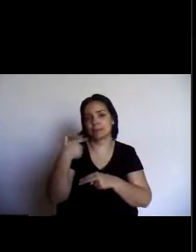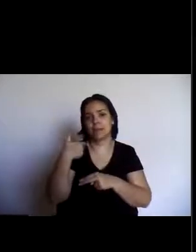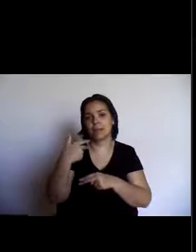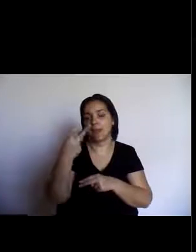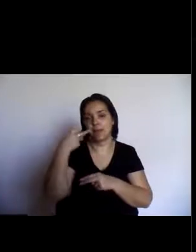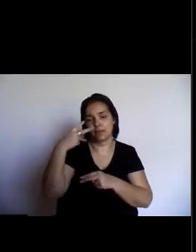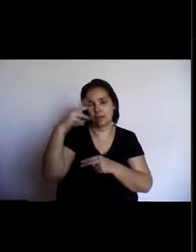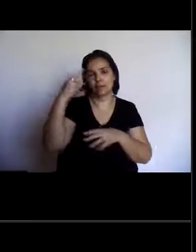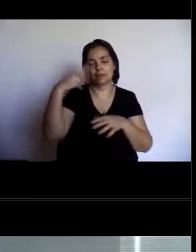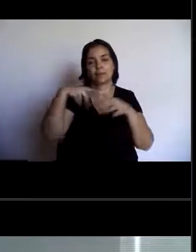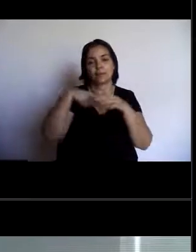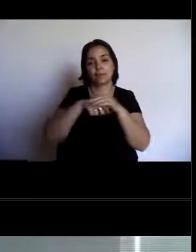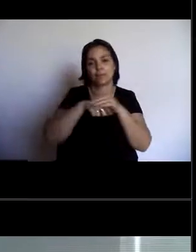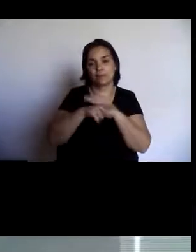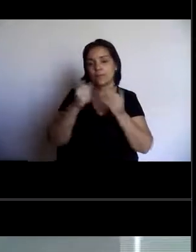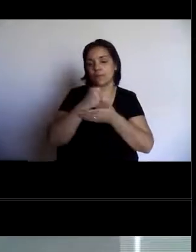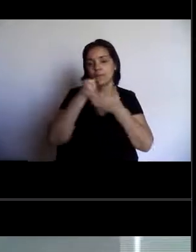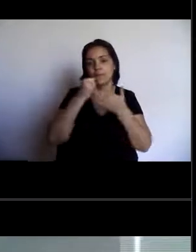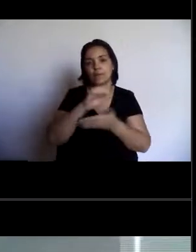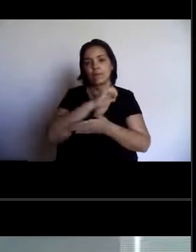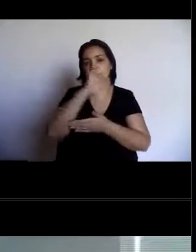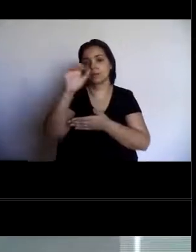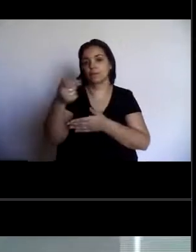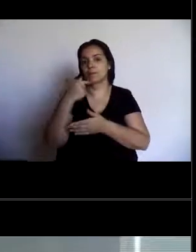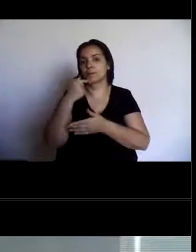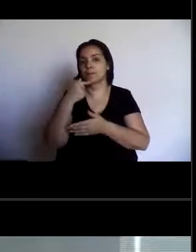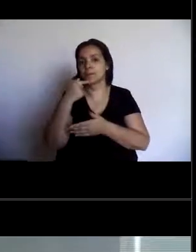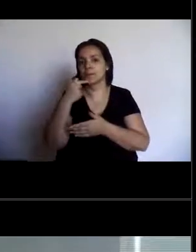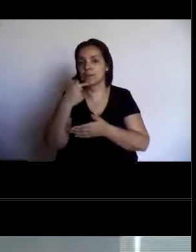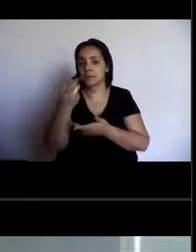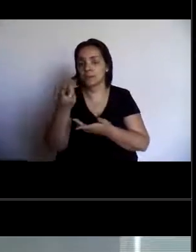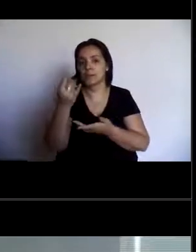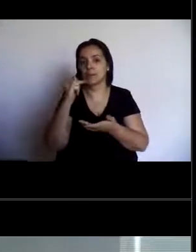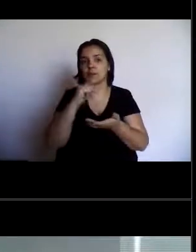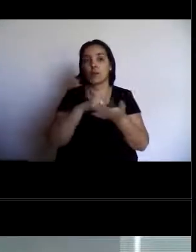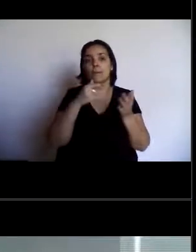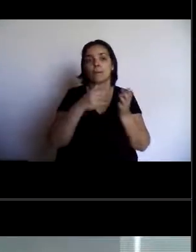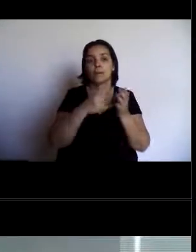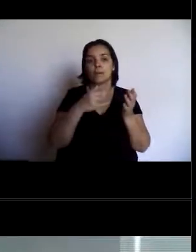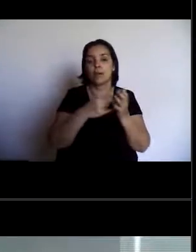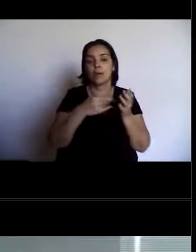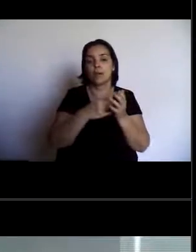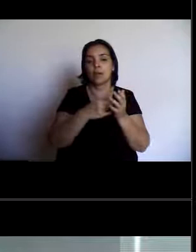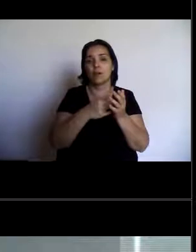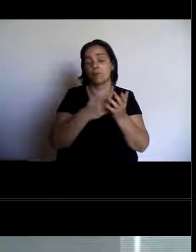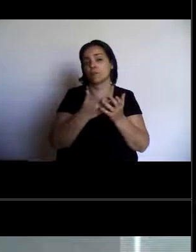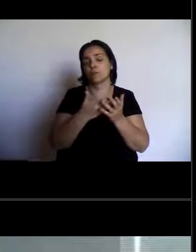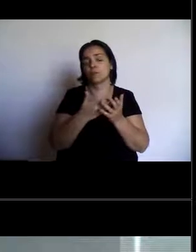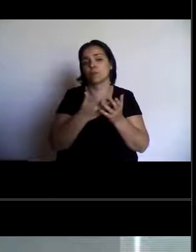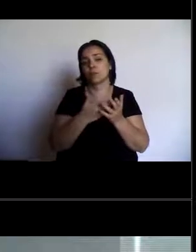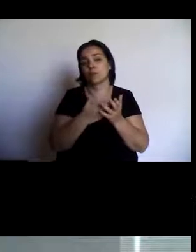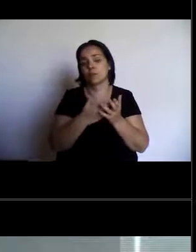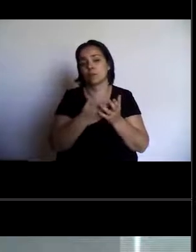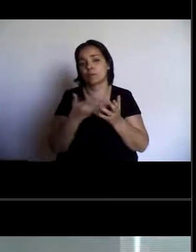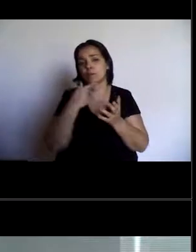gestión de fondos europeos, que muchas autoridades de gestión de los programas nacionales nos felicitan por la ejecución y por la eficiencia de la ejecución y que